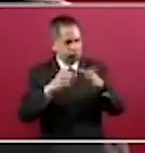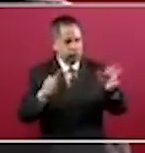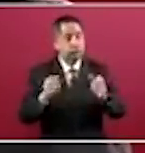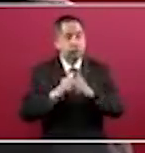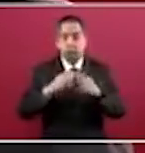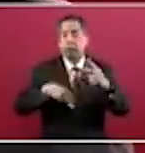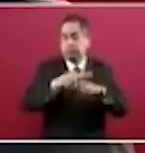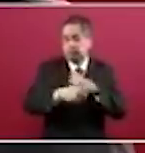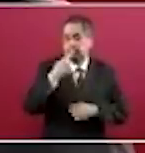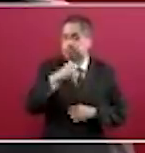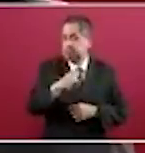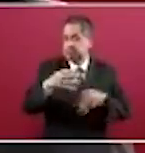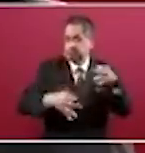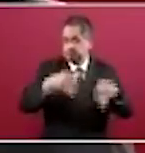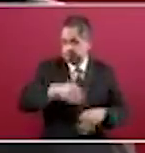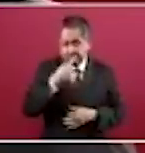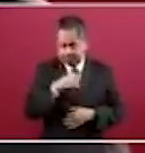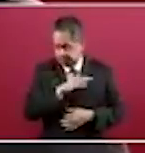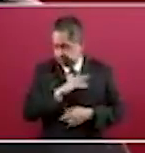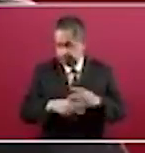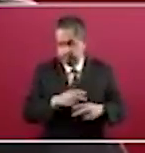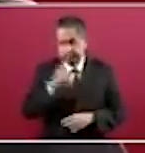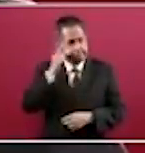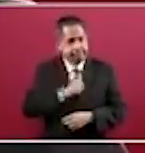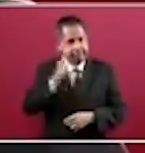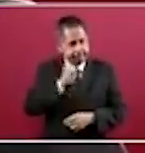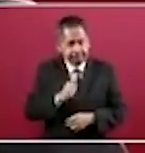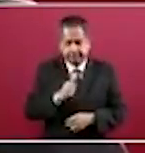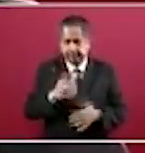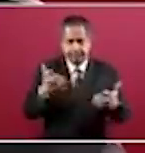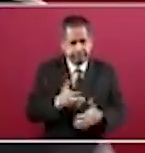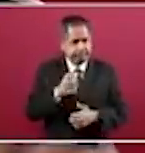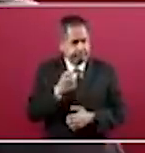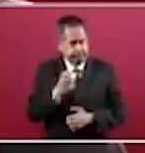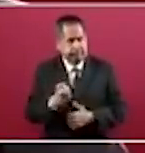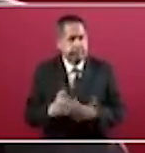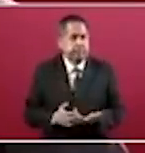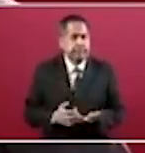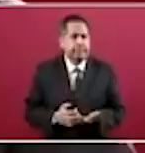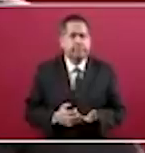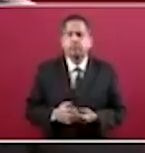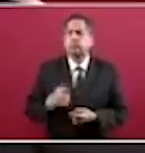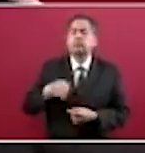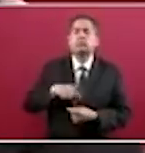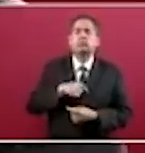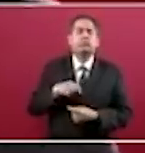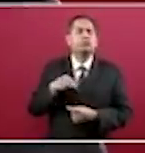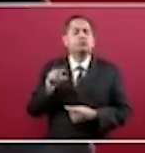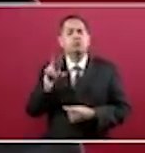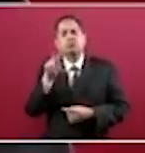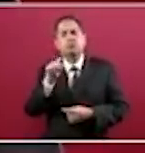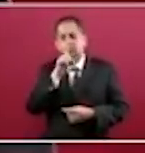legalmente, siempre, No vamos